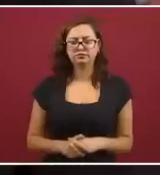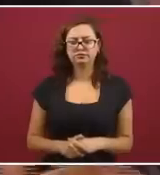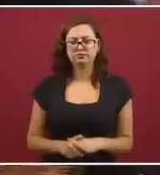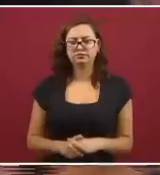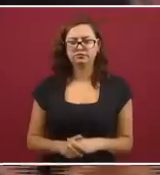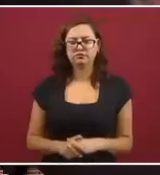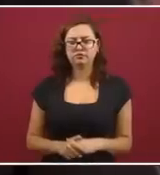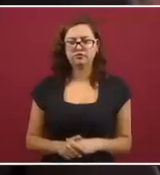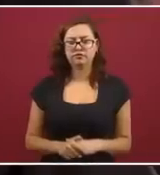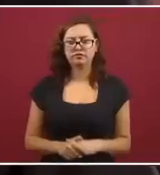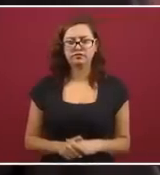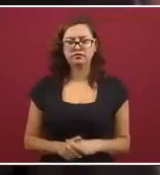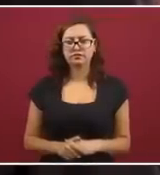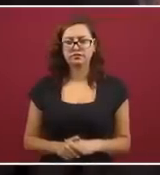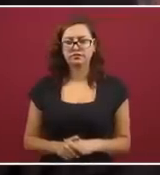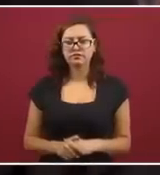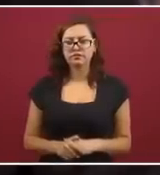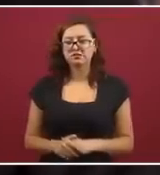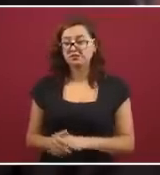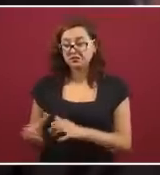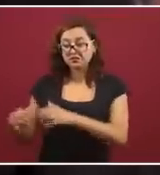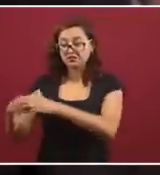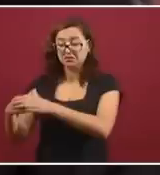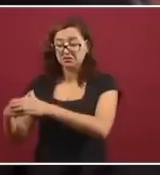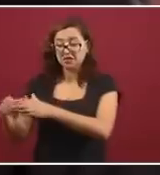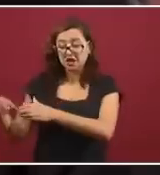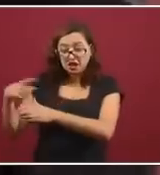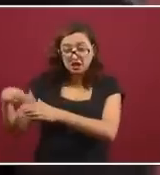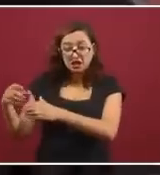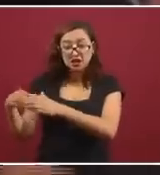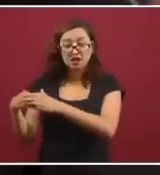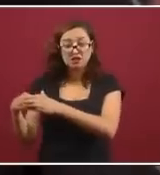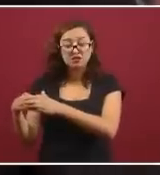menospreciar a quién es